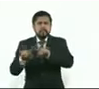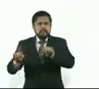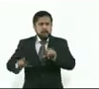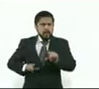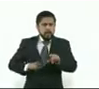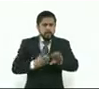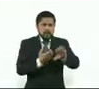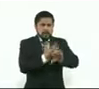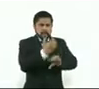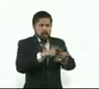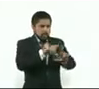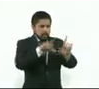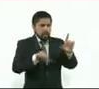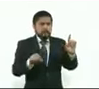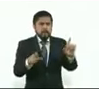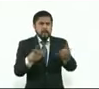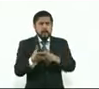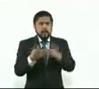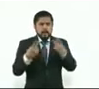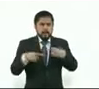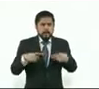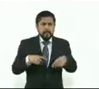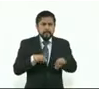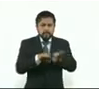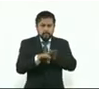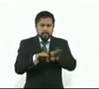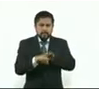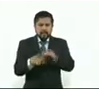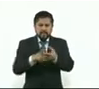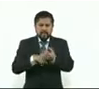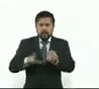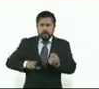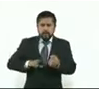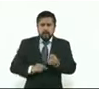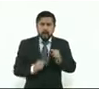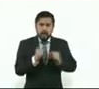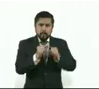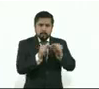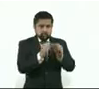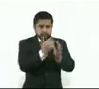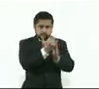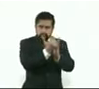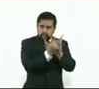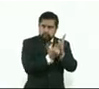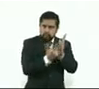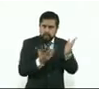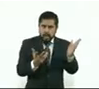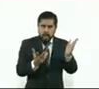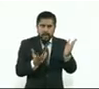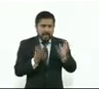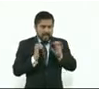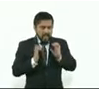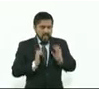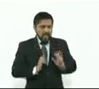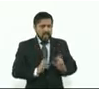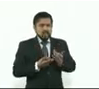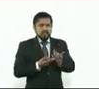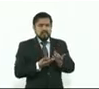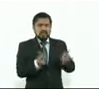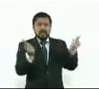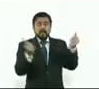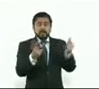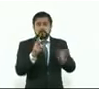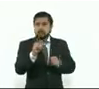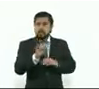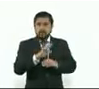una austeridad republicana, que lo que significa es disminuir los privilegios y los gastos ostentosos, y la